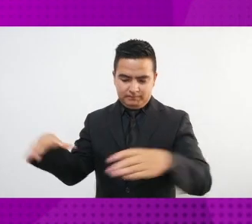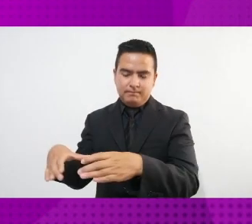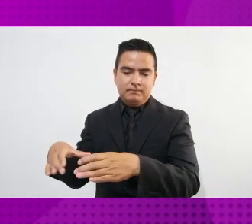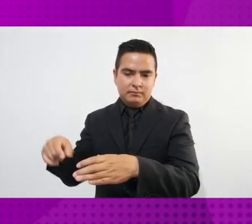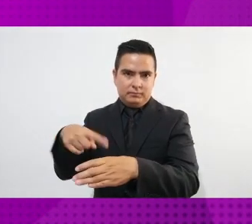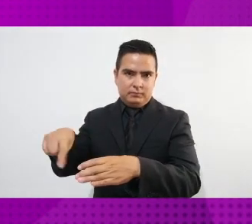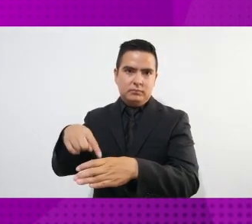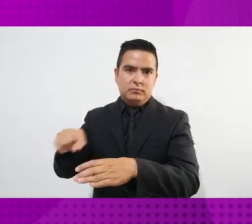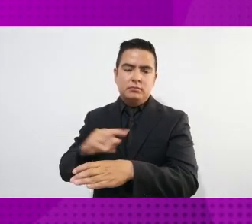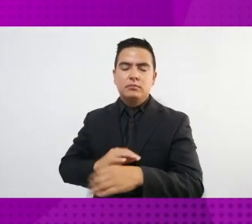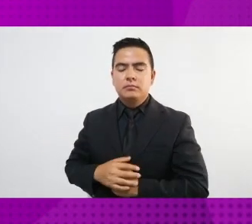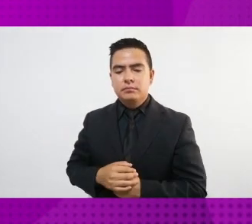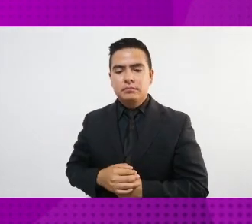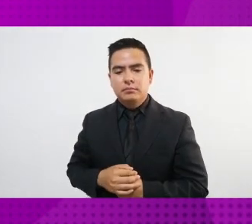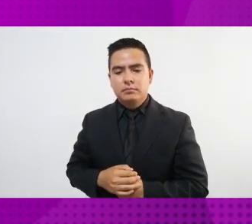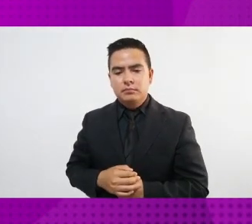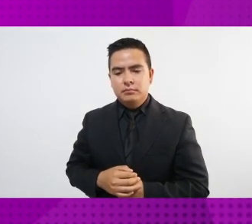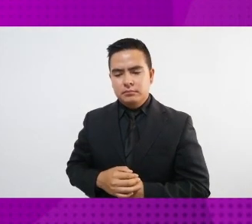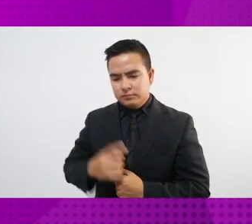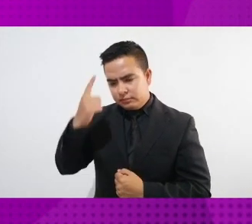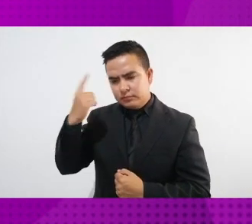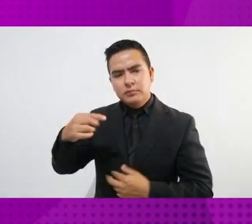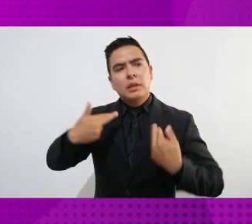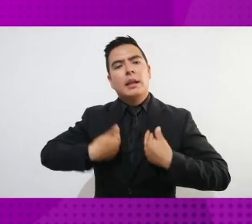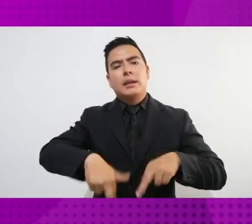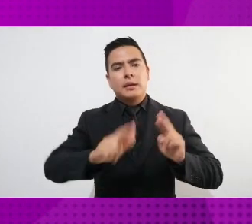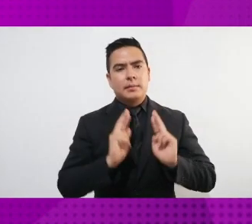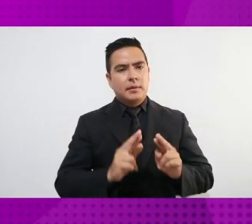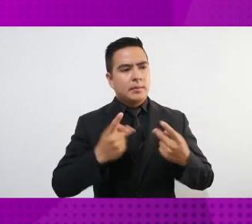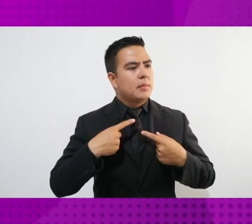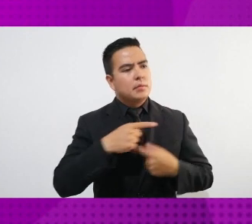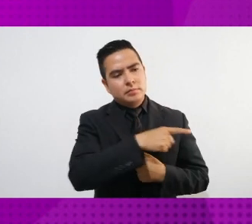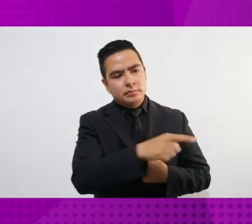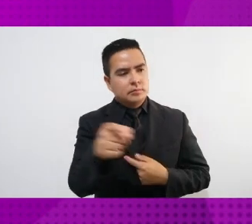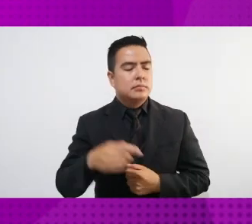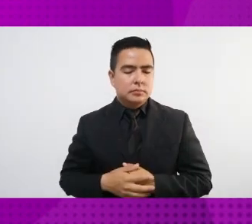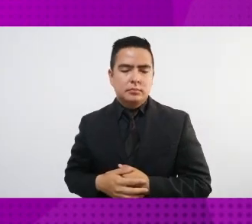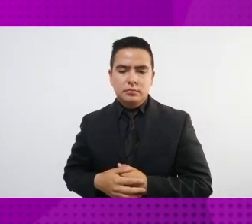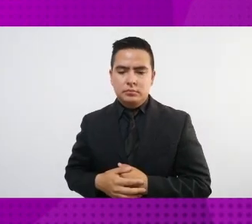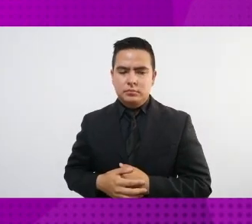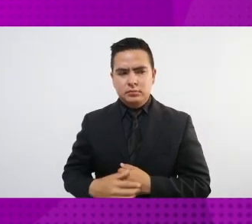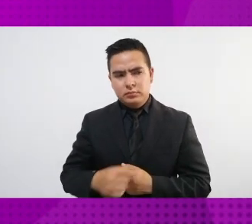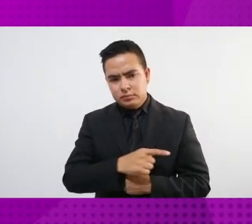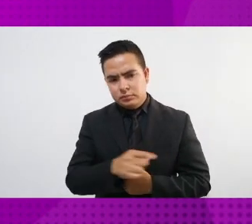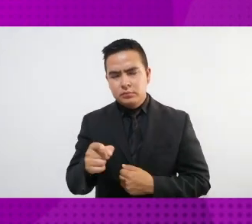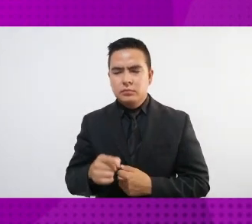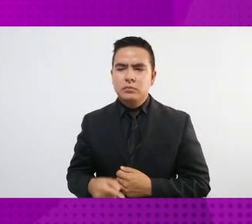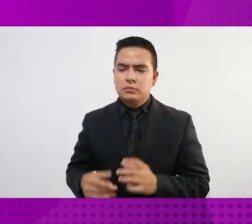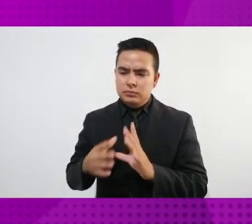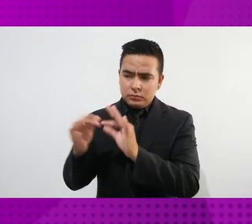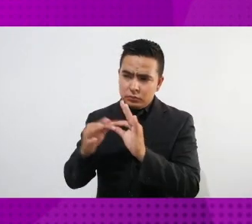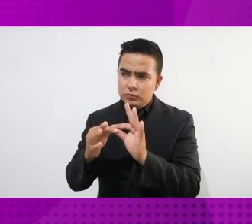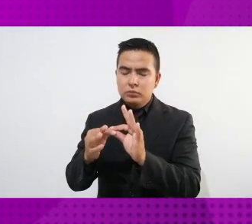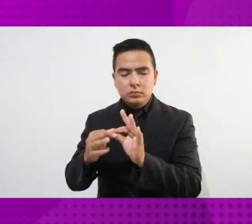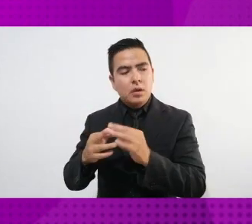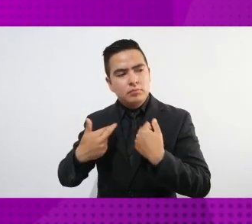la existencia de un parlamento que represente a la ciudadanía y a todas esas voces que